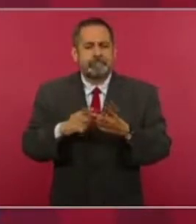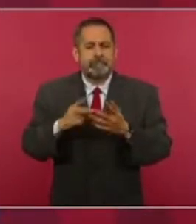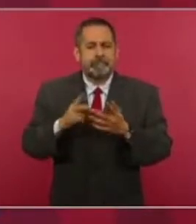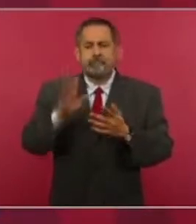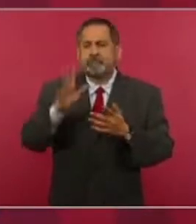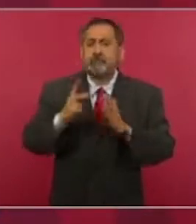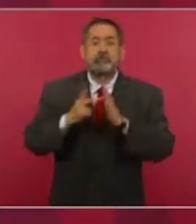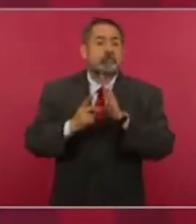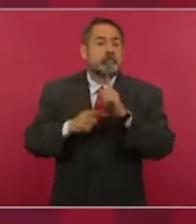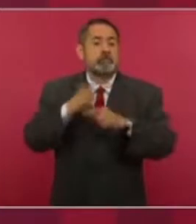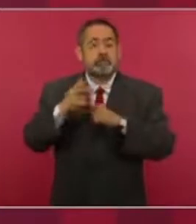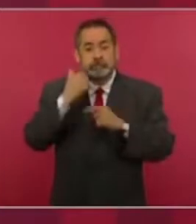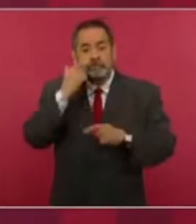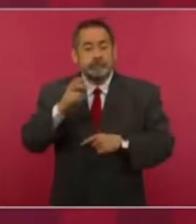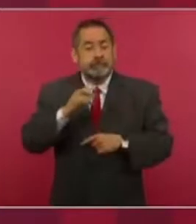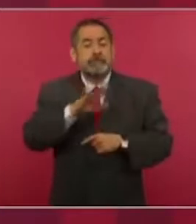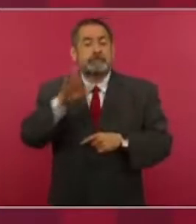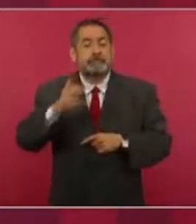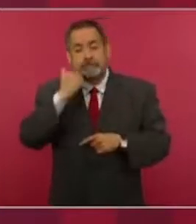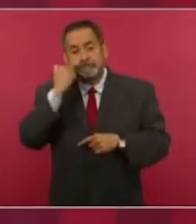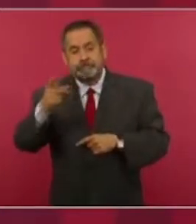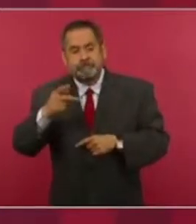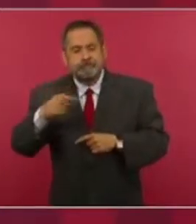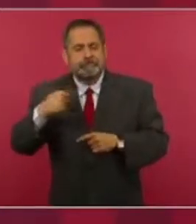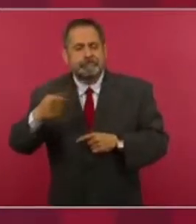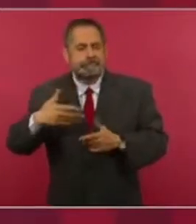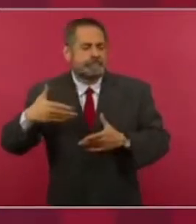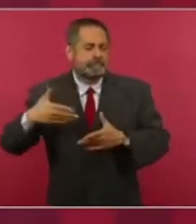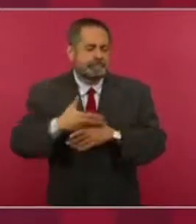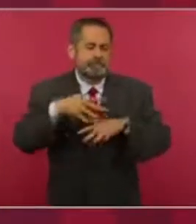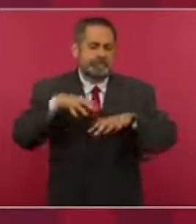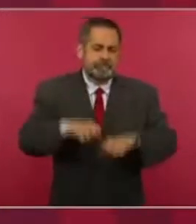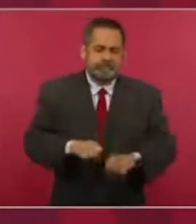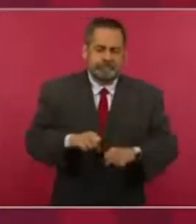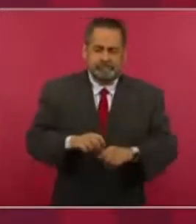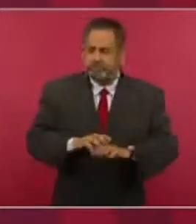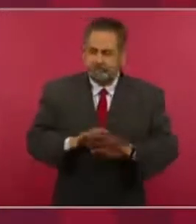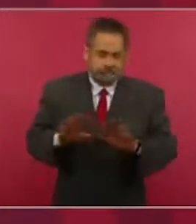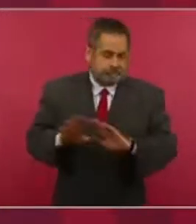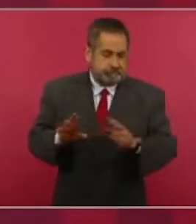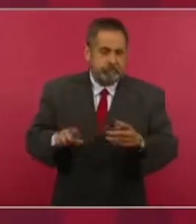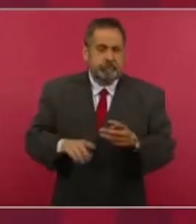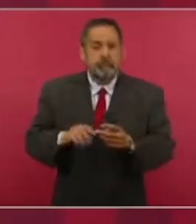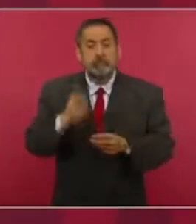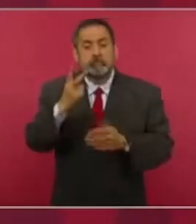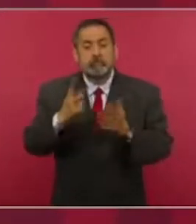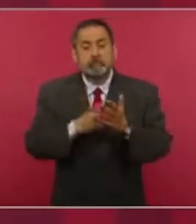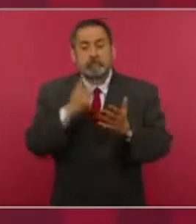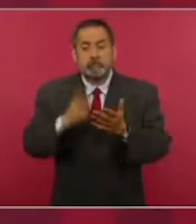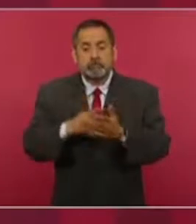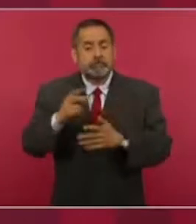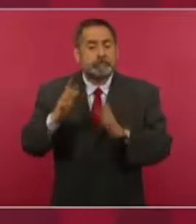reconquista intentada poco después. Luego,